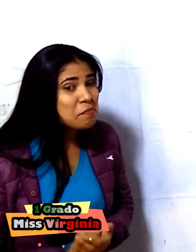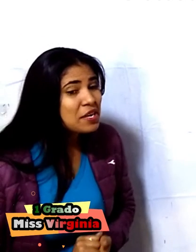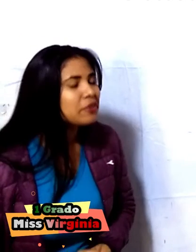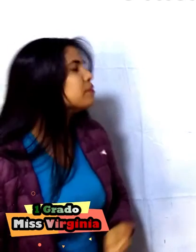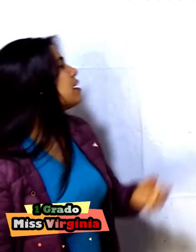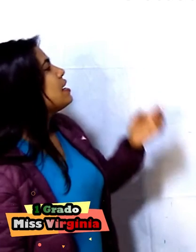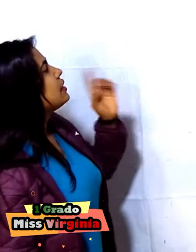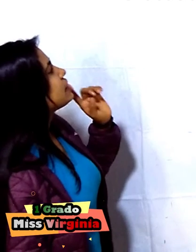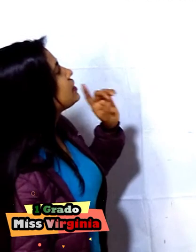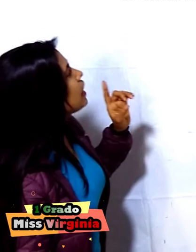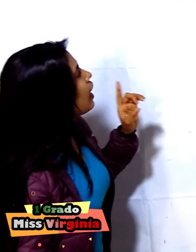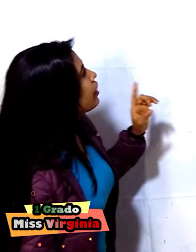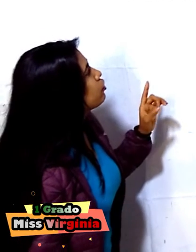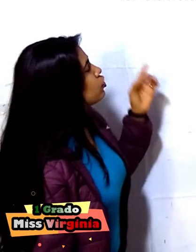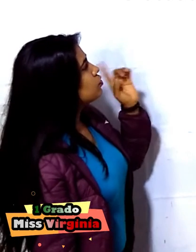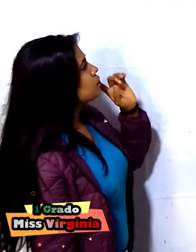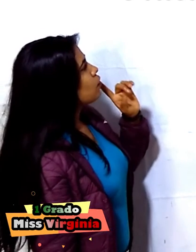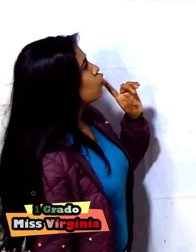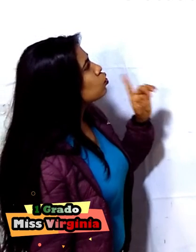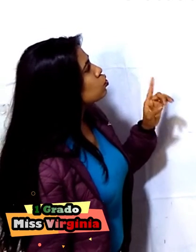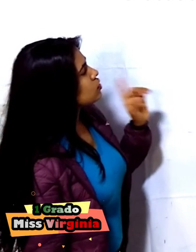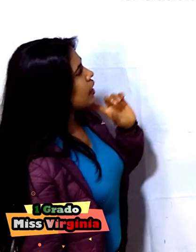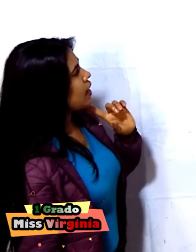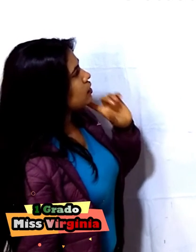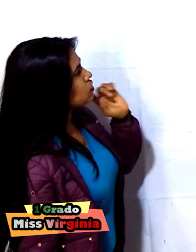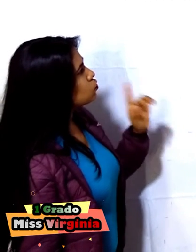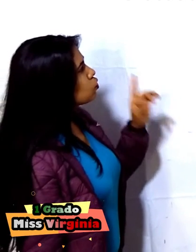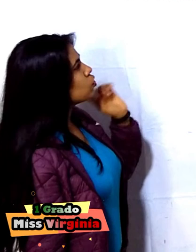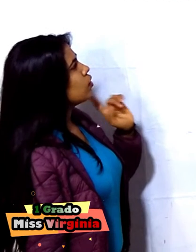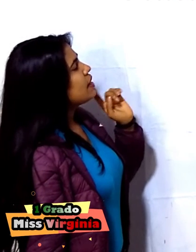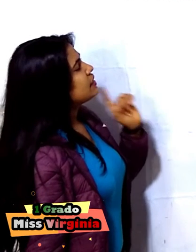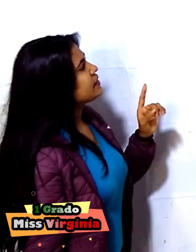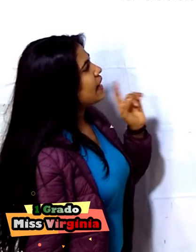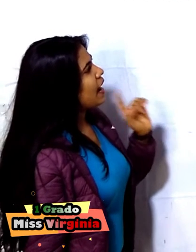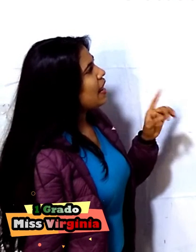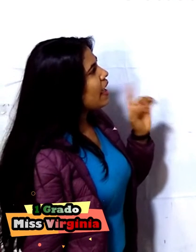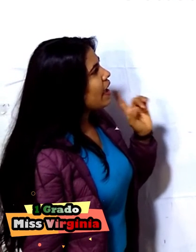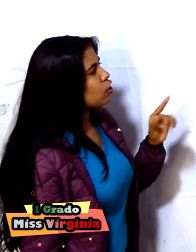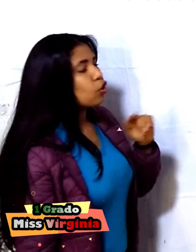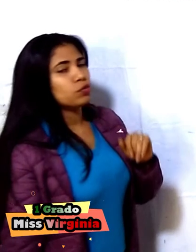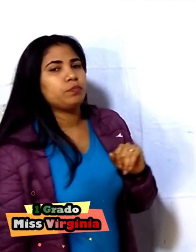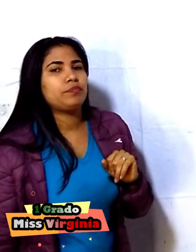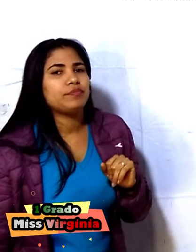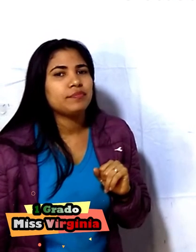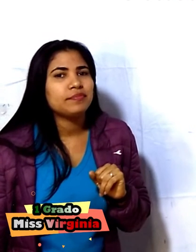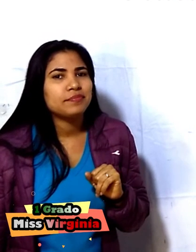Repitan conmigo. Charo usa su